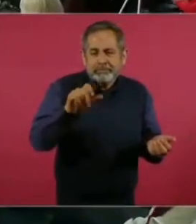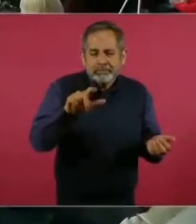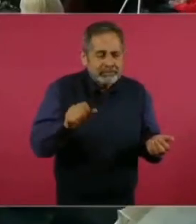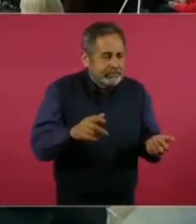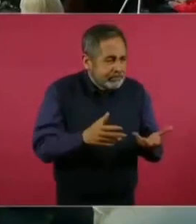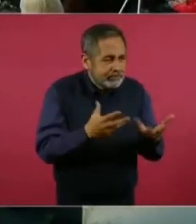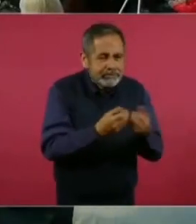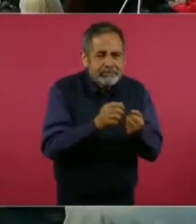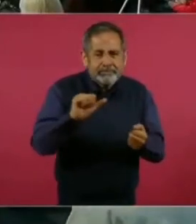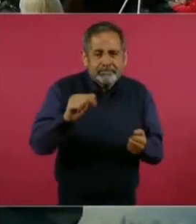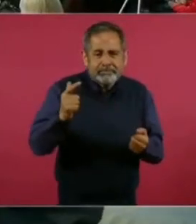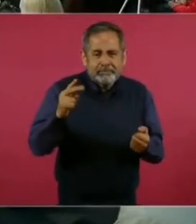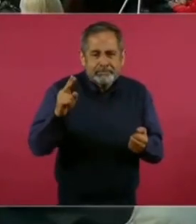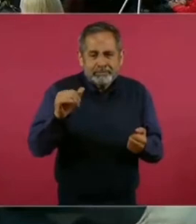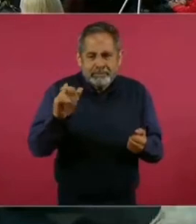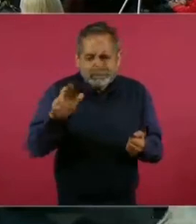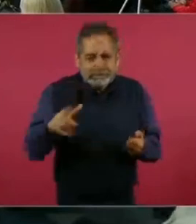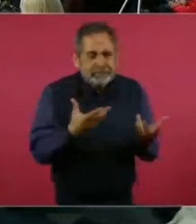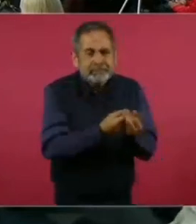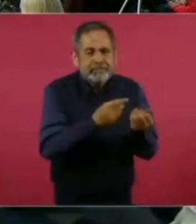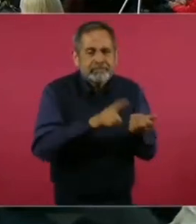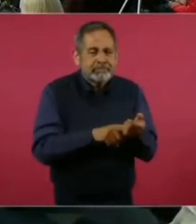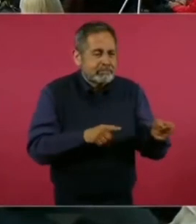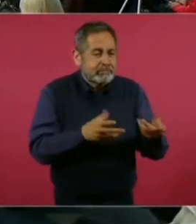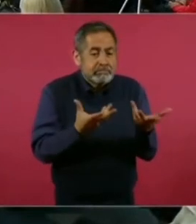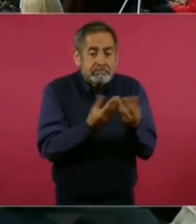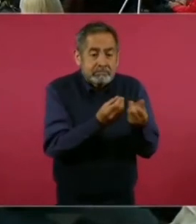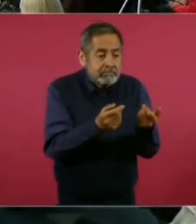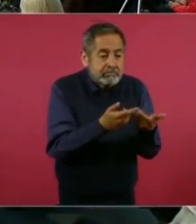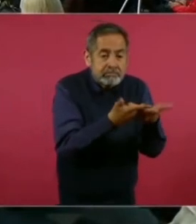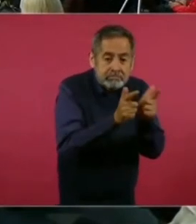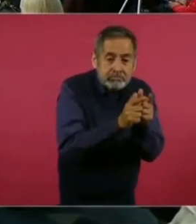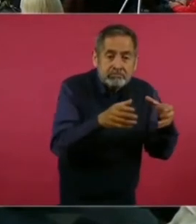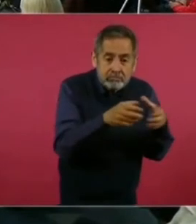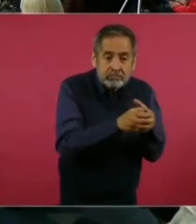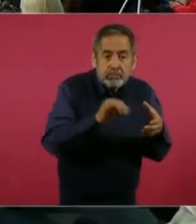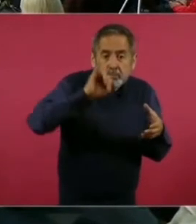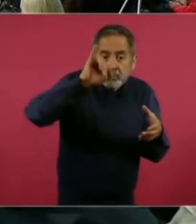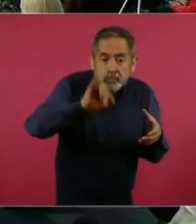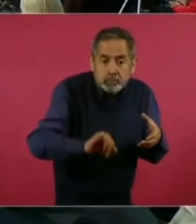pues Aguilar, y que se reúnen los jueves